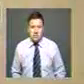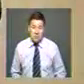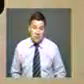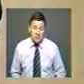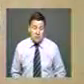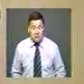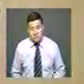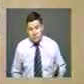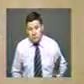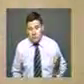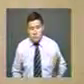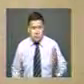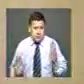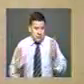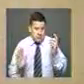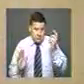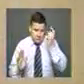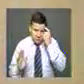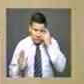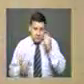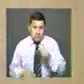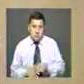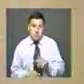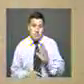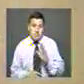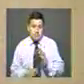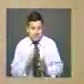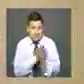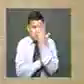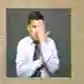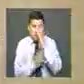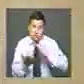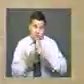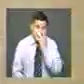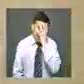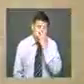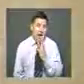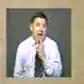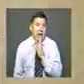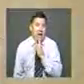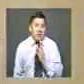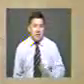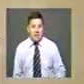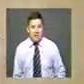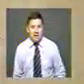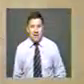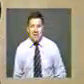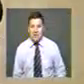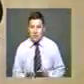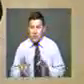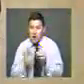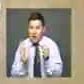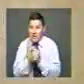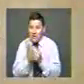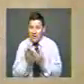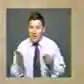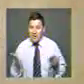si no, aquí me tienen hasta las 5 de la mañana, qué pena decirlo. El